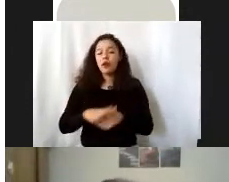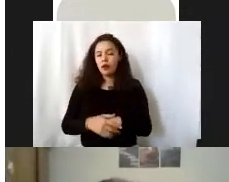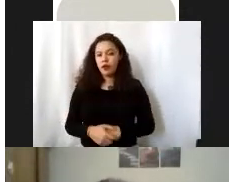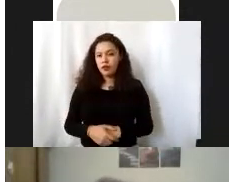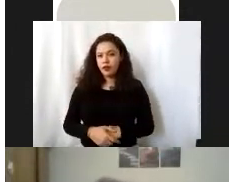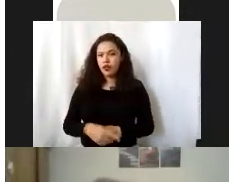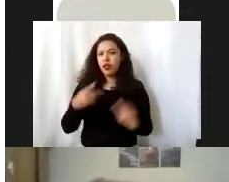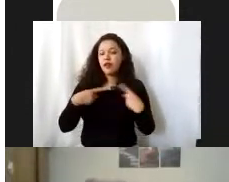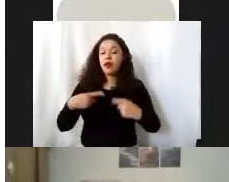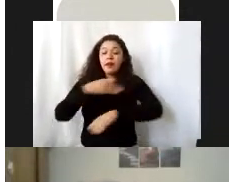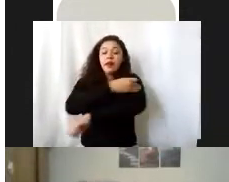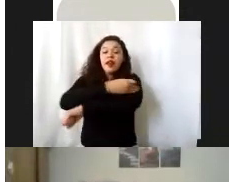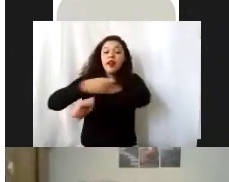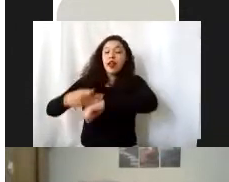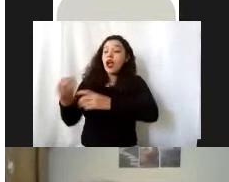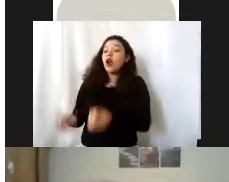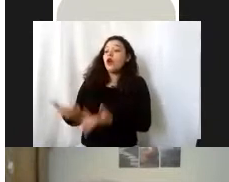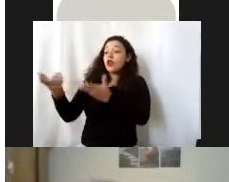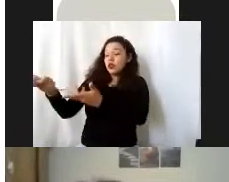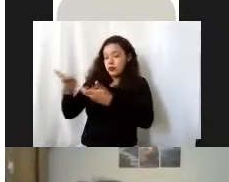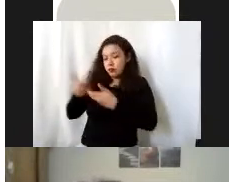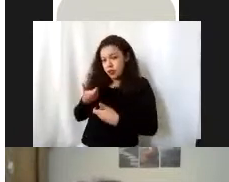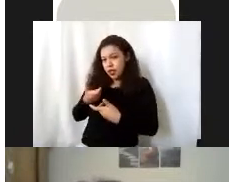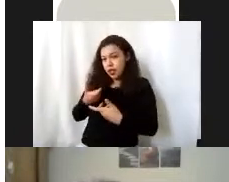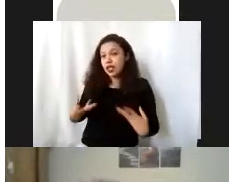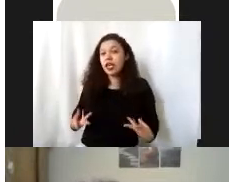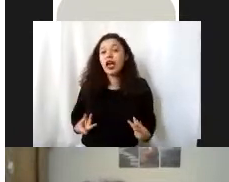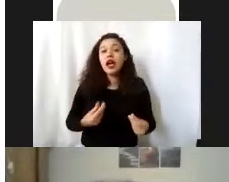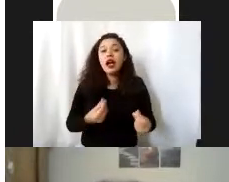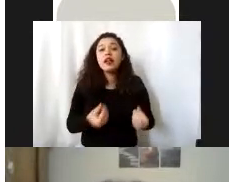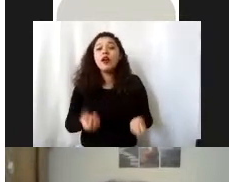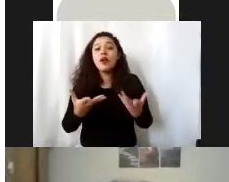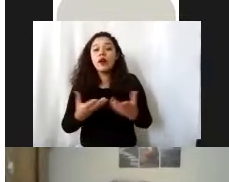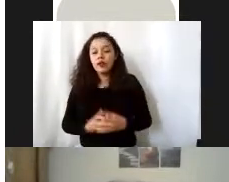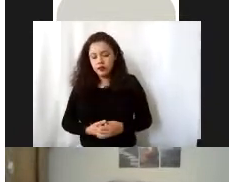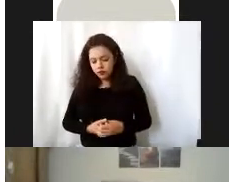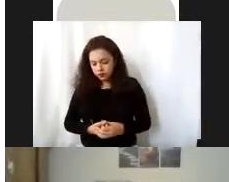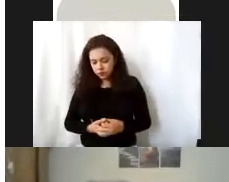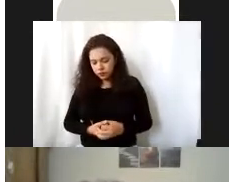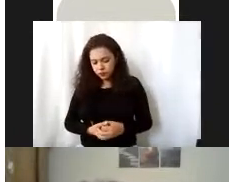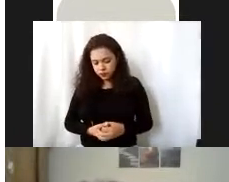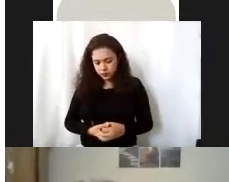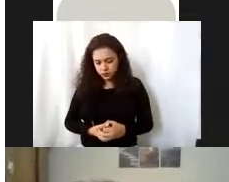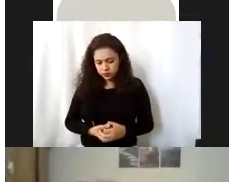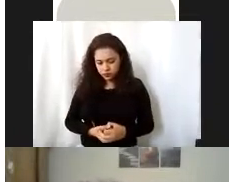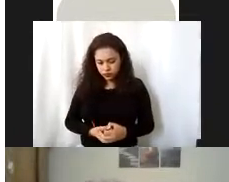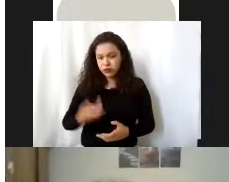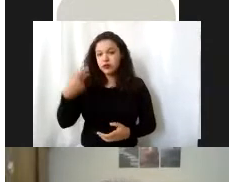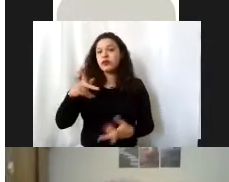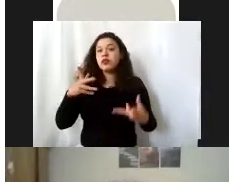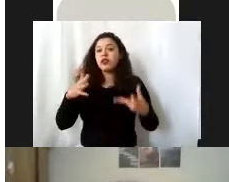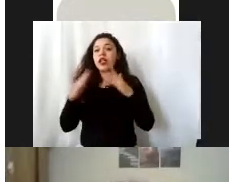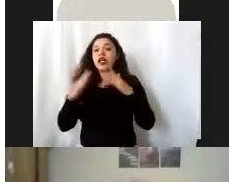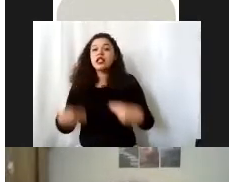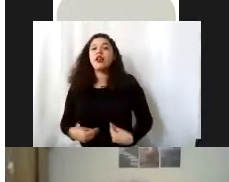esa familia y cuánto gasta esa familia? ¿Sí? ¿Cuáles son esas condiciones de vivienda y